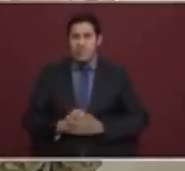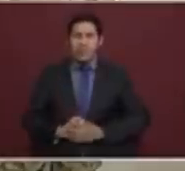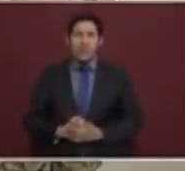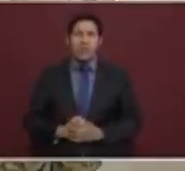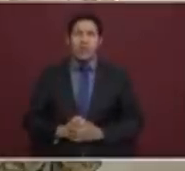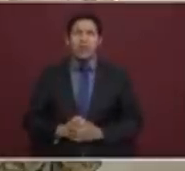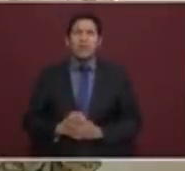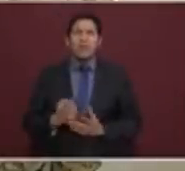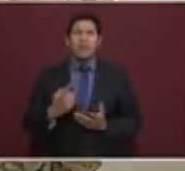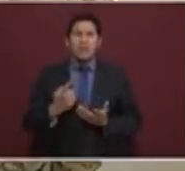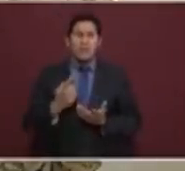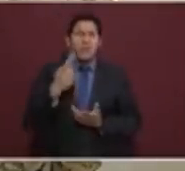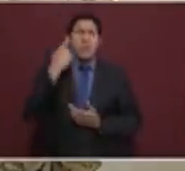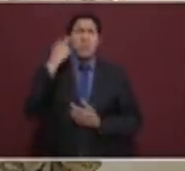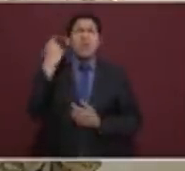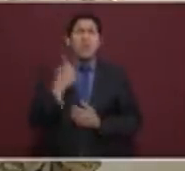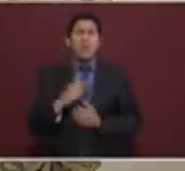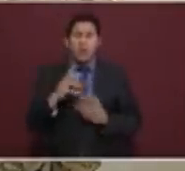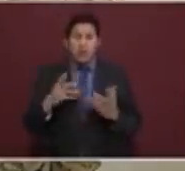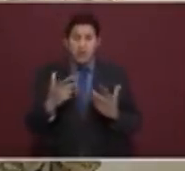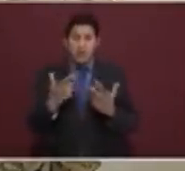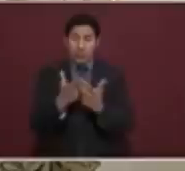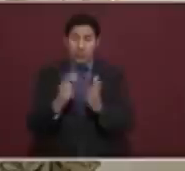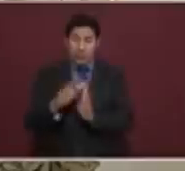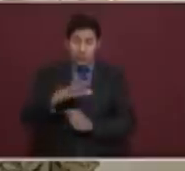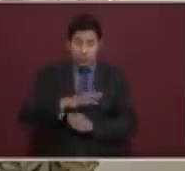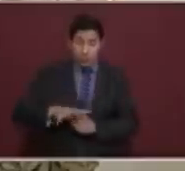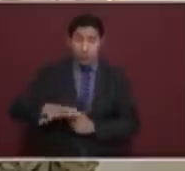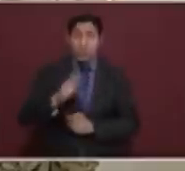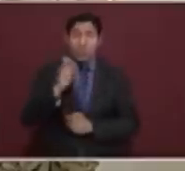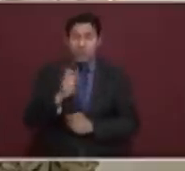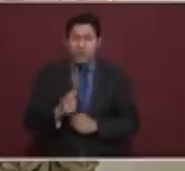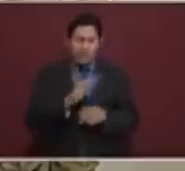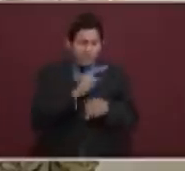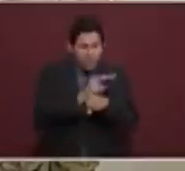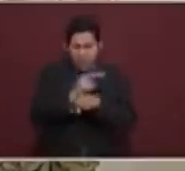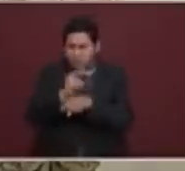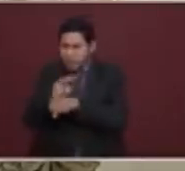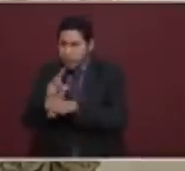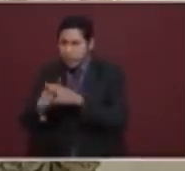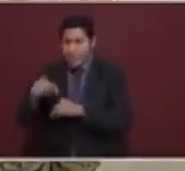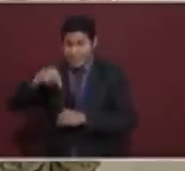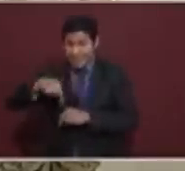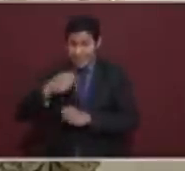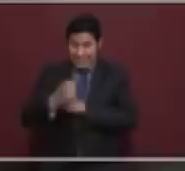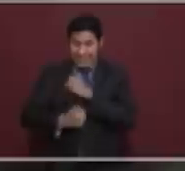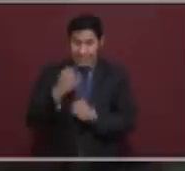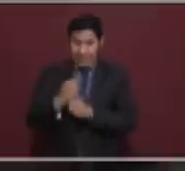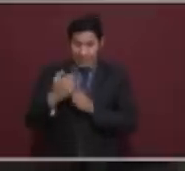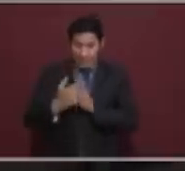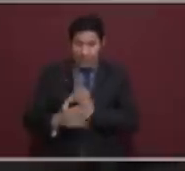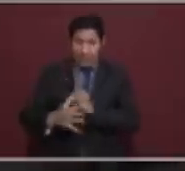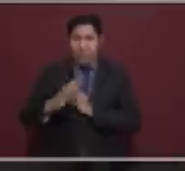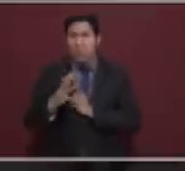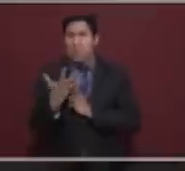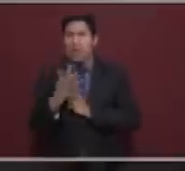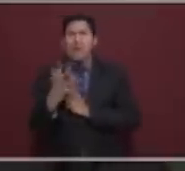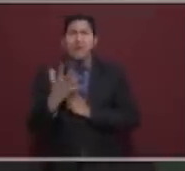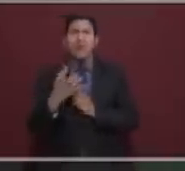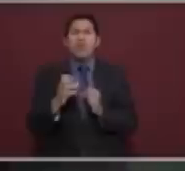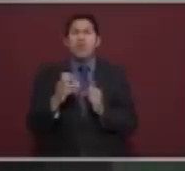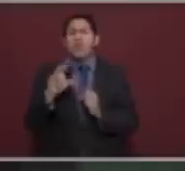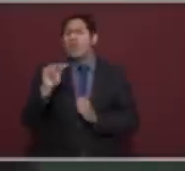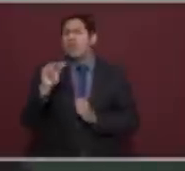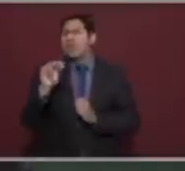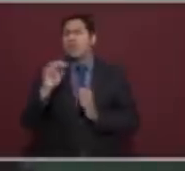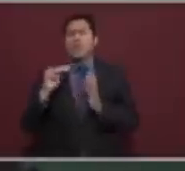para un cuerpo de seguridad que este año va a tener alrededor de 80 mil